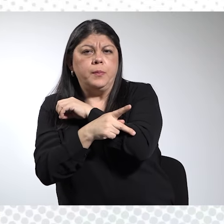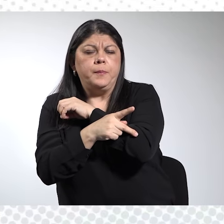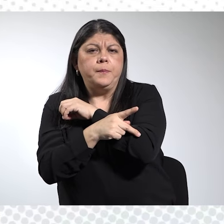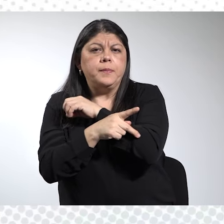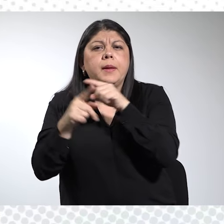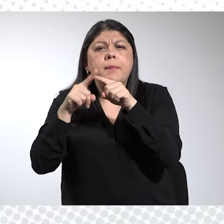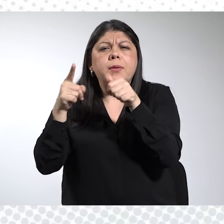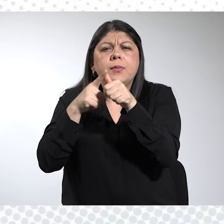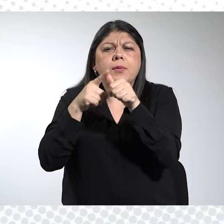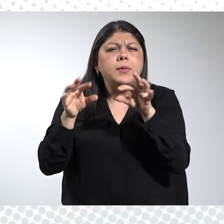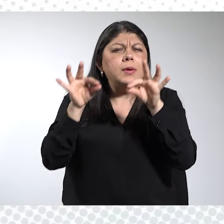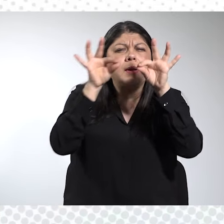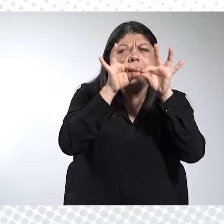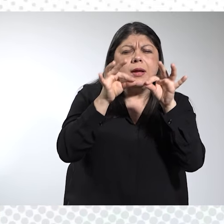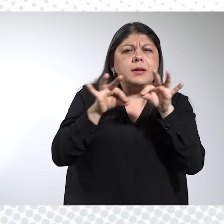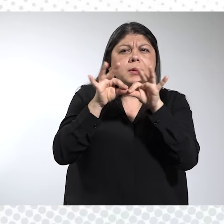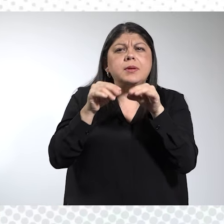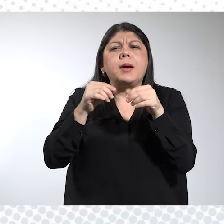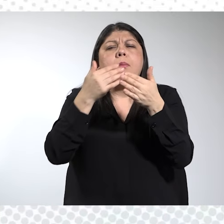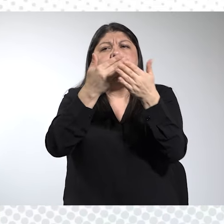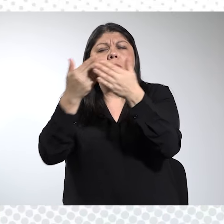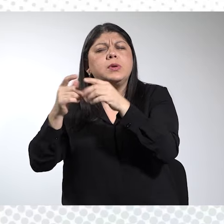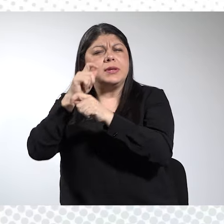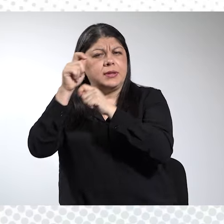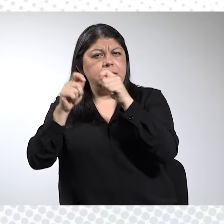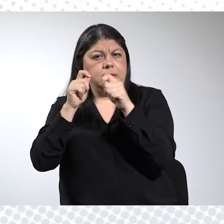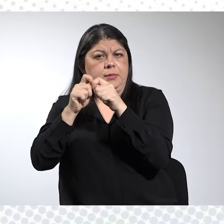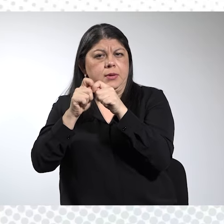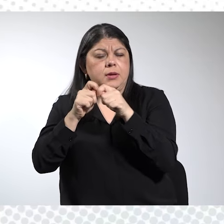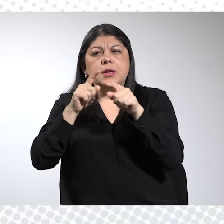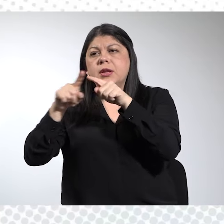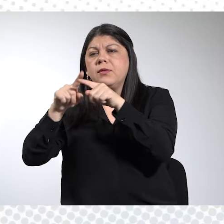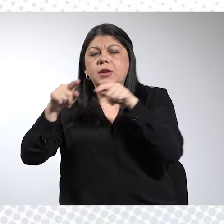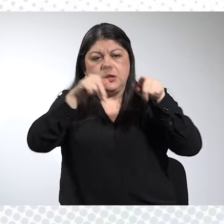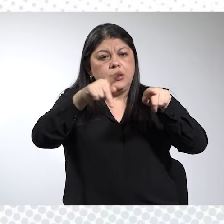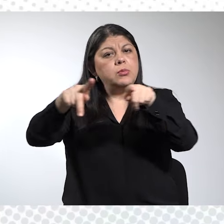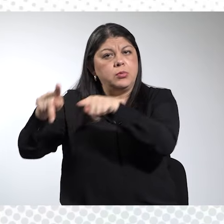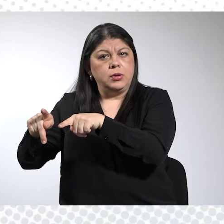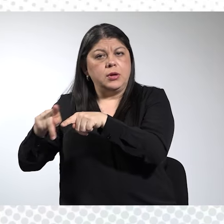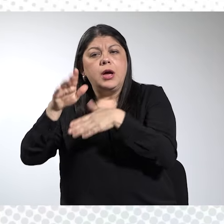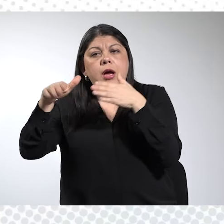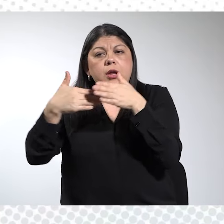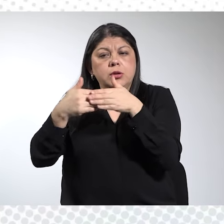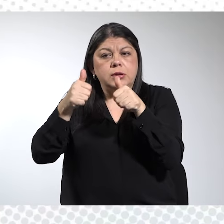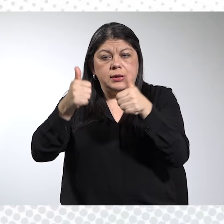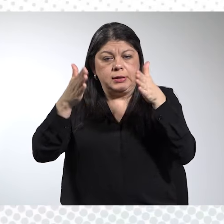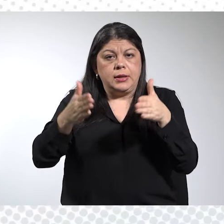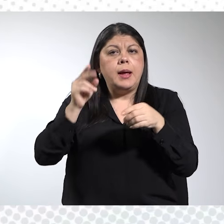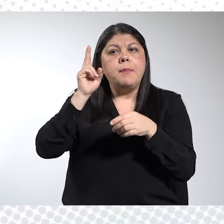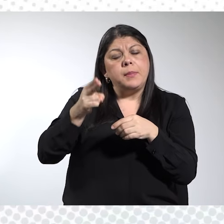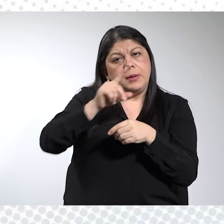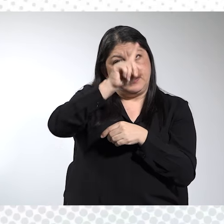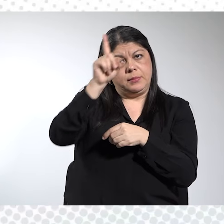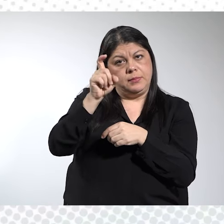de país, pero también y sobre todo las propuestas específicas para las diferentes poblaciones. A todas las candidaturas se